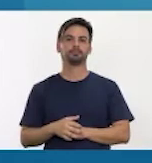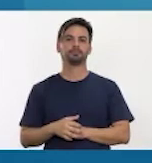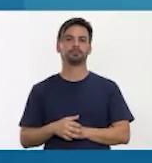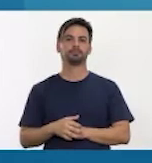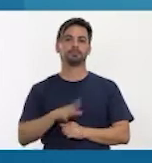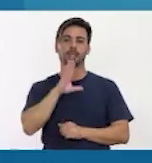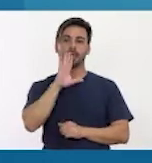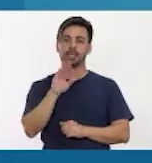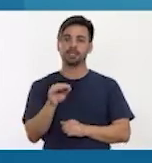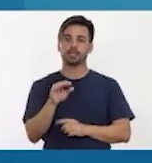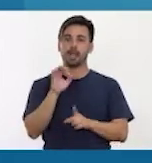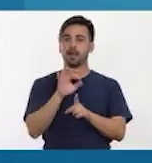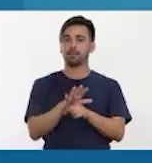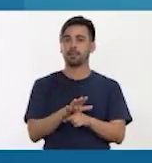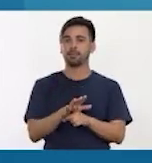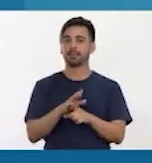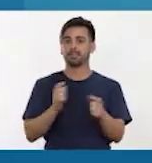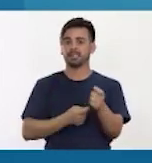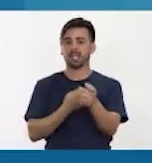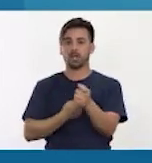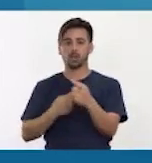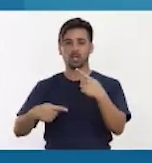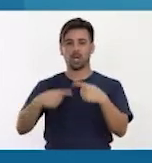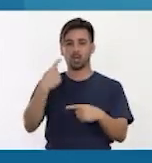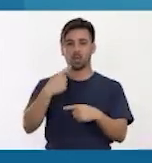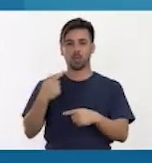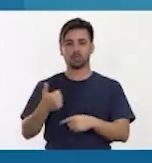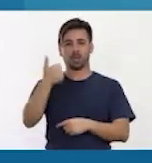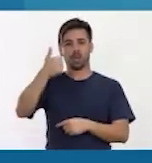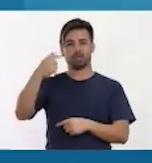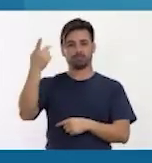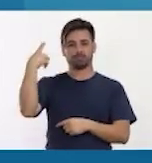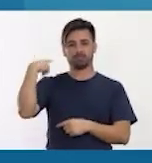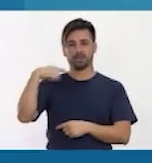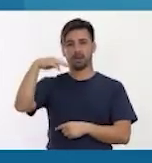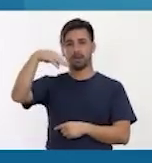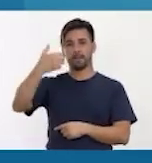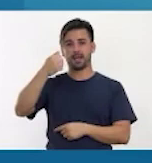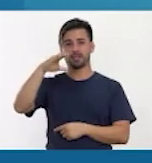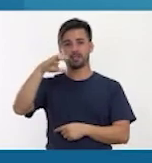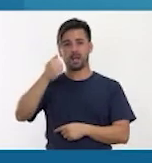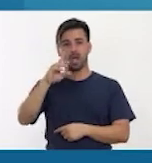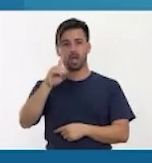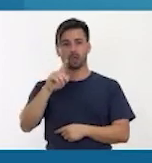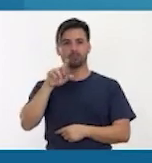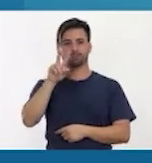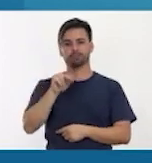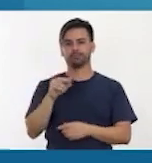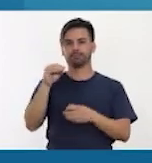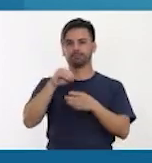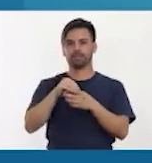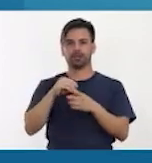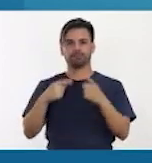Como ya les decía, a partir de la lucha contra Machado, se va generando en el país una situación revolucionaria.